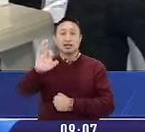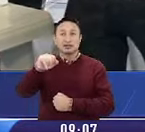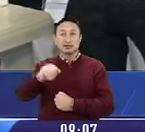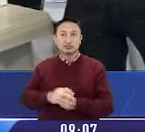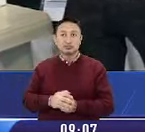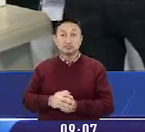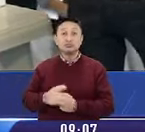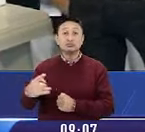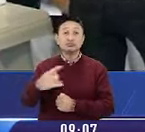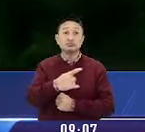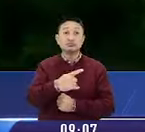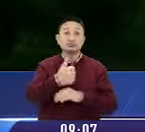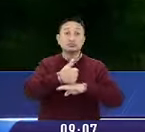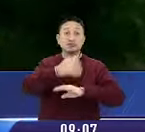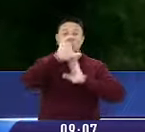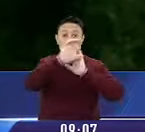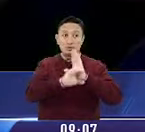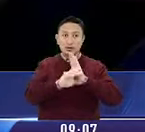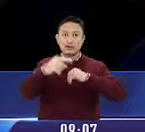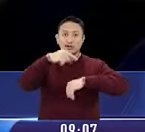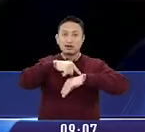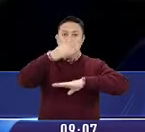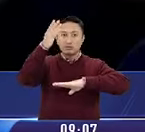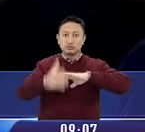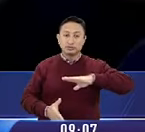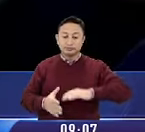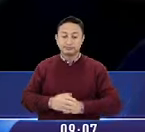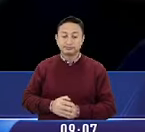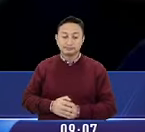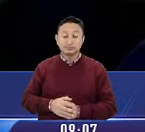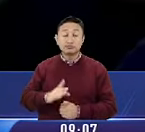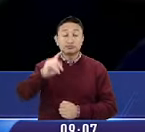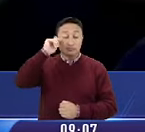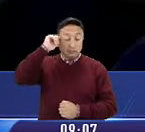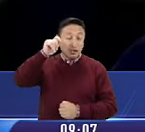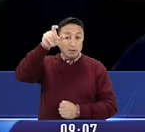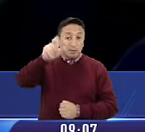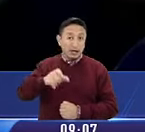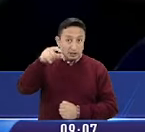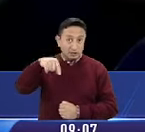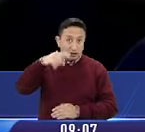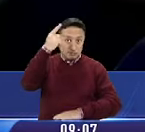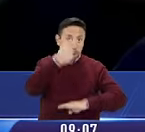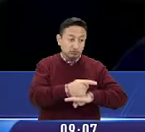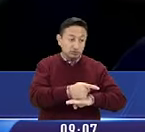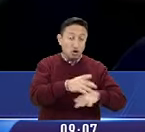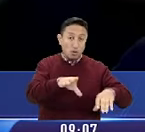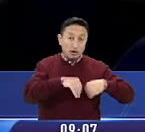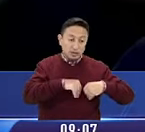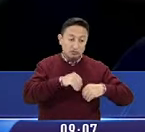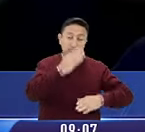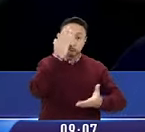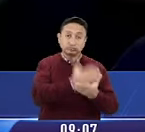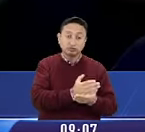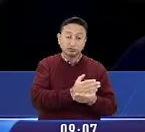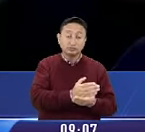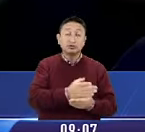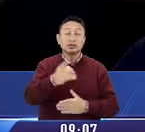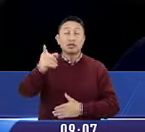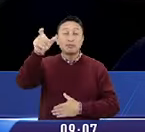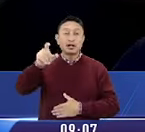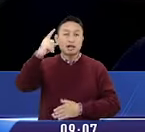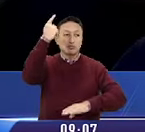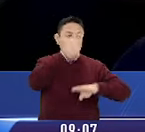plazo establecido por la Corte Constitucional. Recordemos que la voluntad popular es de inmediato y obligatorio cumplimiento, es un mandato